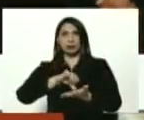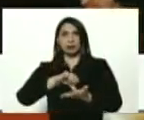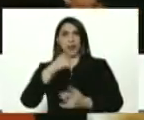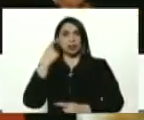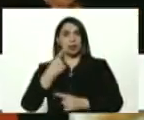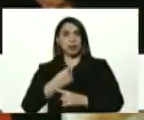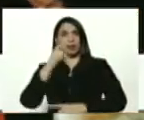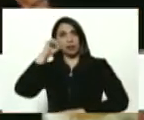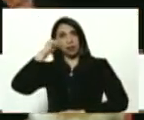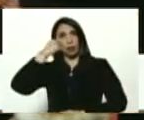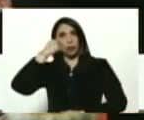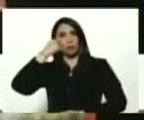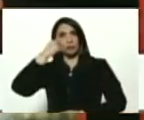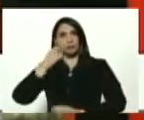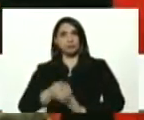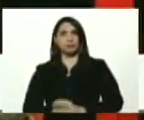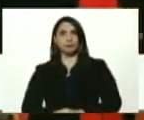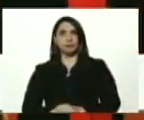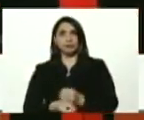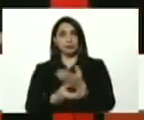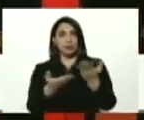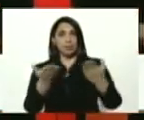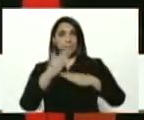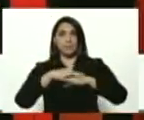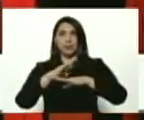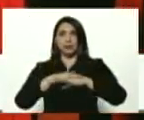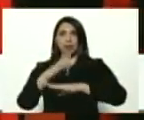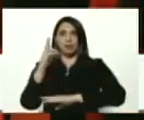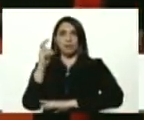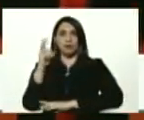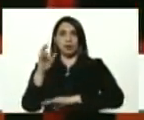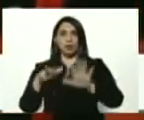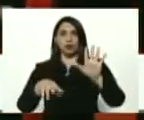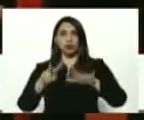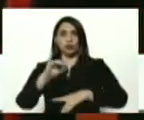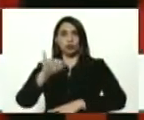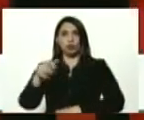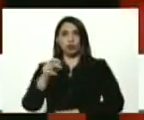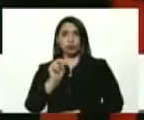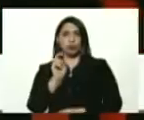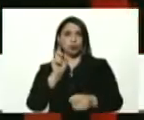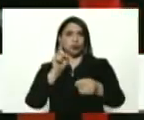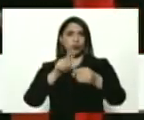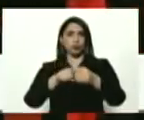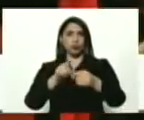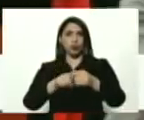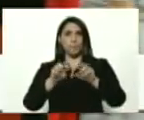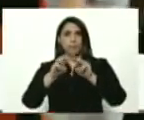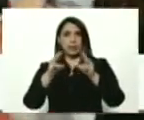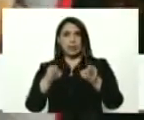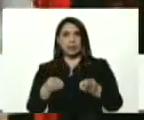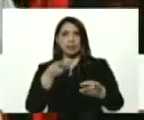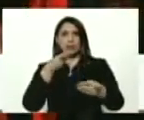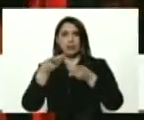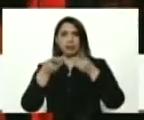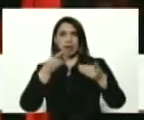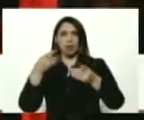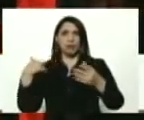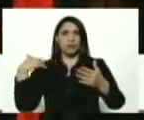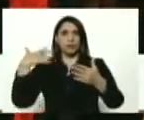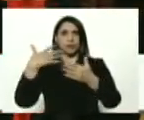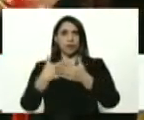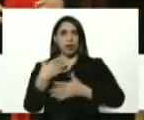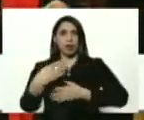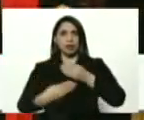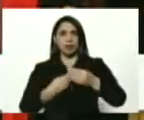que esto que está aconteciendo este viernes 12 de junio es parte de todas las mesas de diálogo que se han venido realizando con